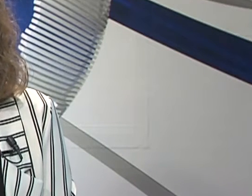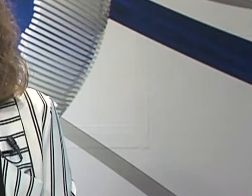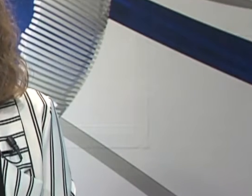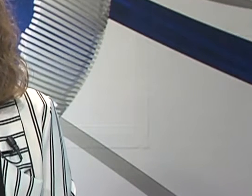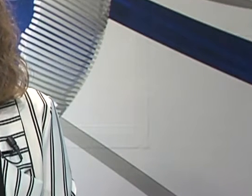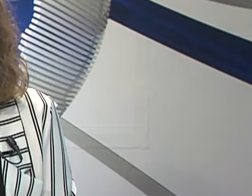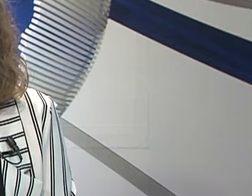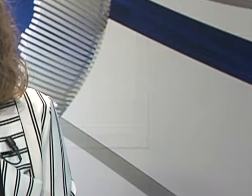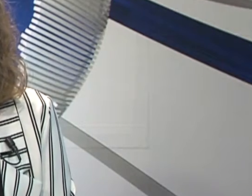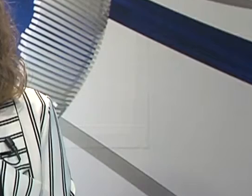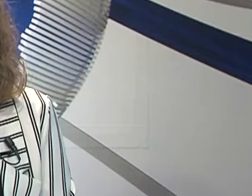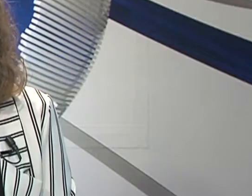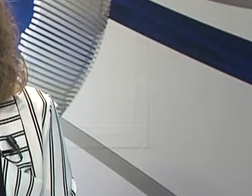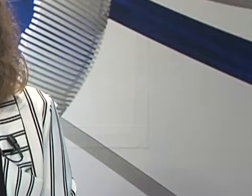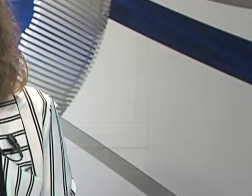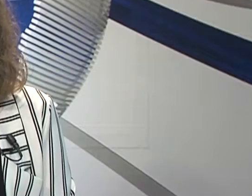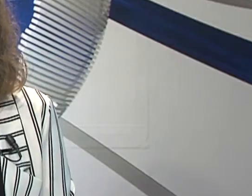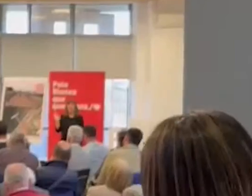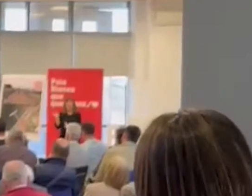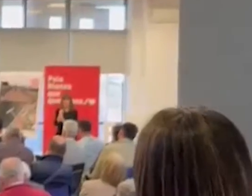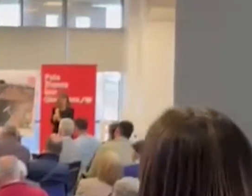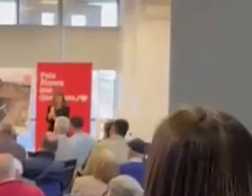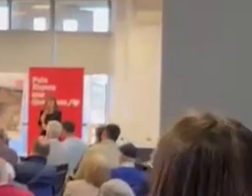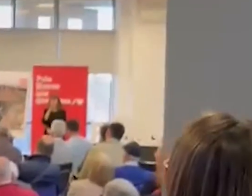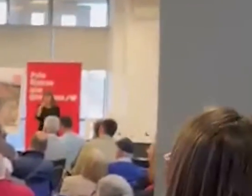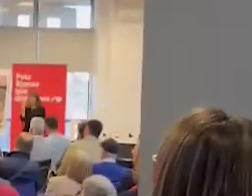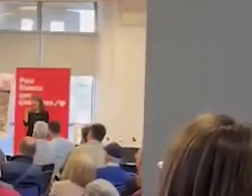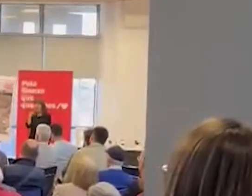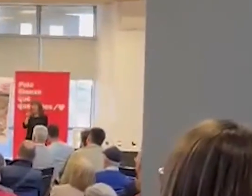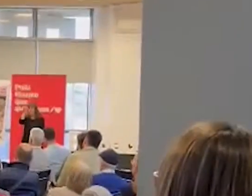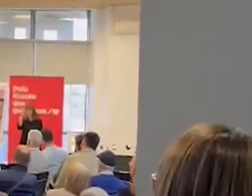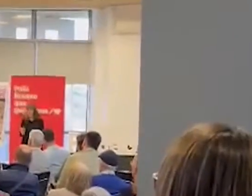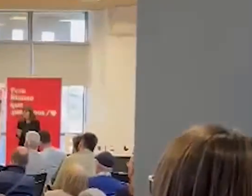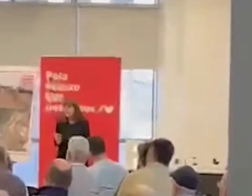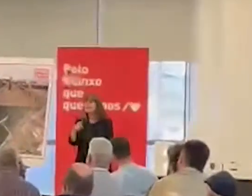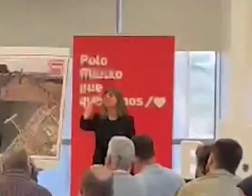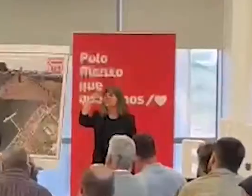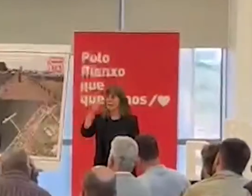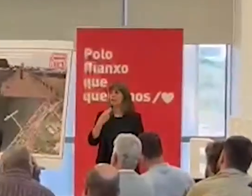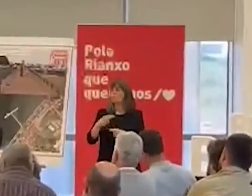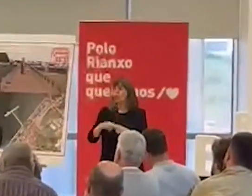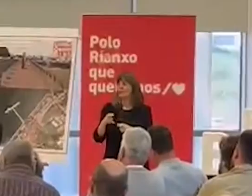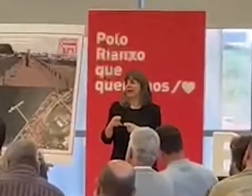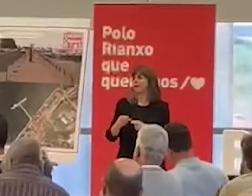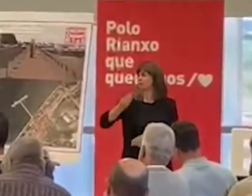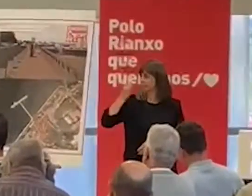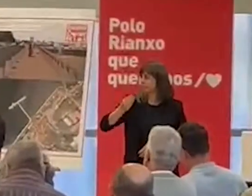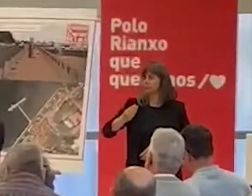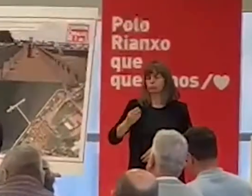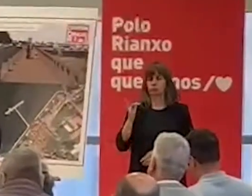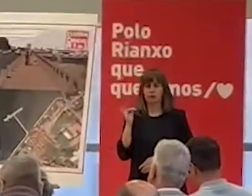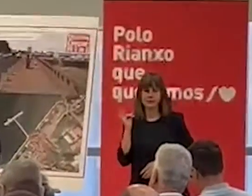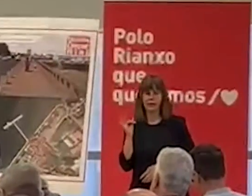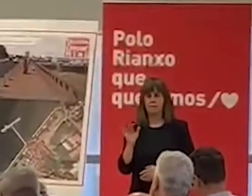pola deputada Montserrat García Chavarría. Dentro dese sprint final de cara á última semana da campaña electoral, o